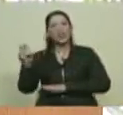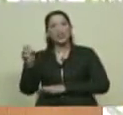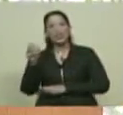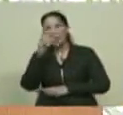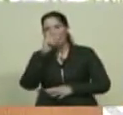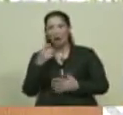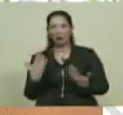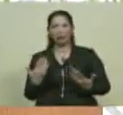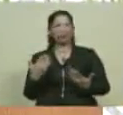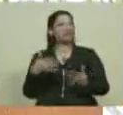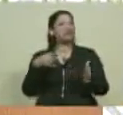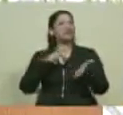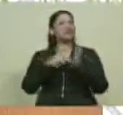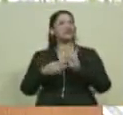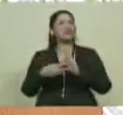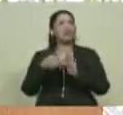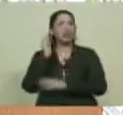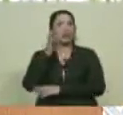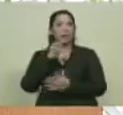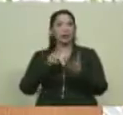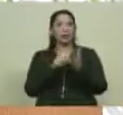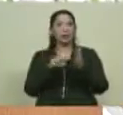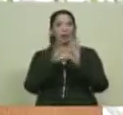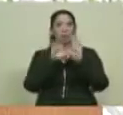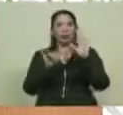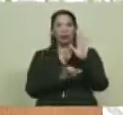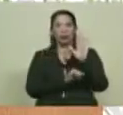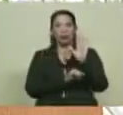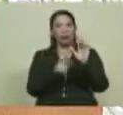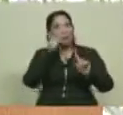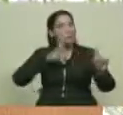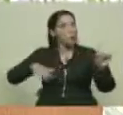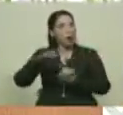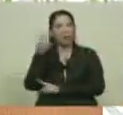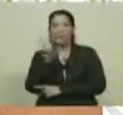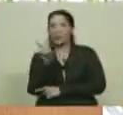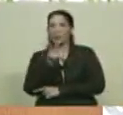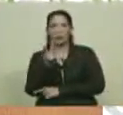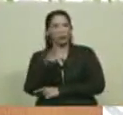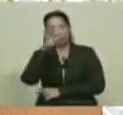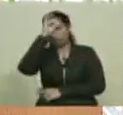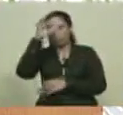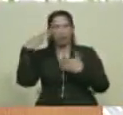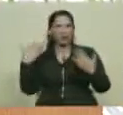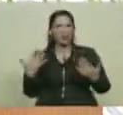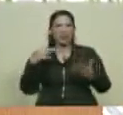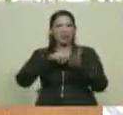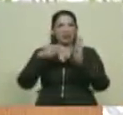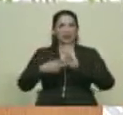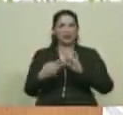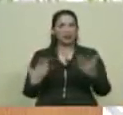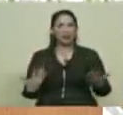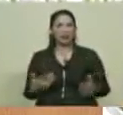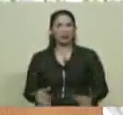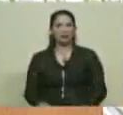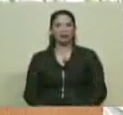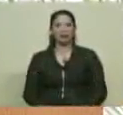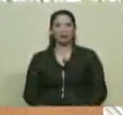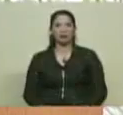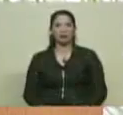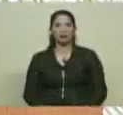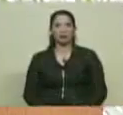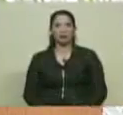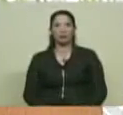una Asamblea Nacional Constituyente? El pueblo de Venezuela no sabía lo que era una Asamblea Nacional Constituyente. Lo